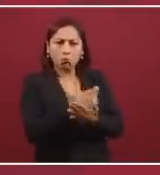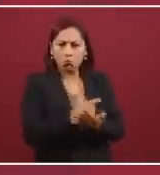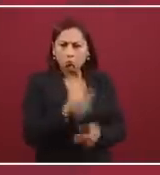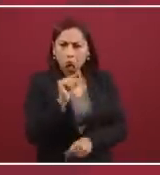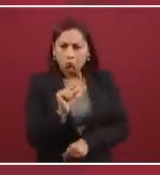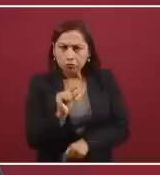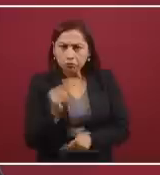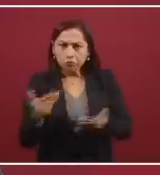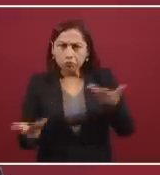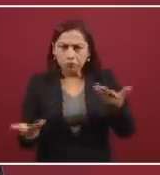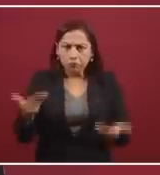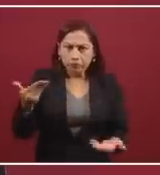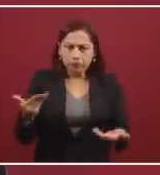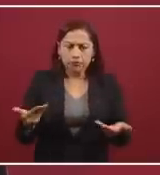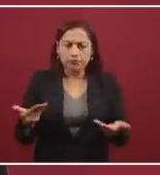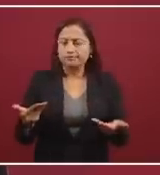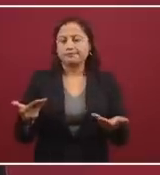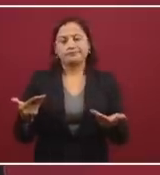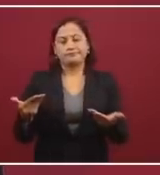por lo despectivo